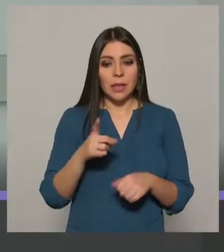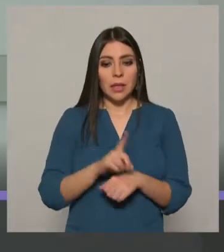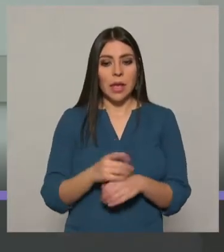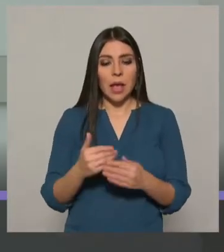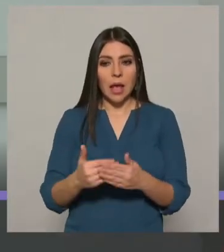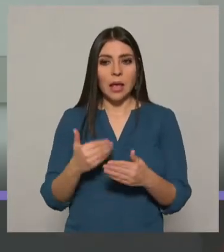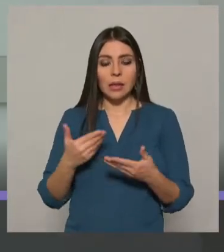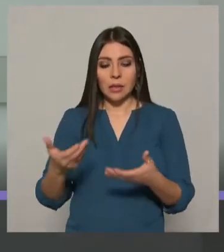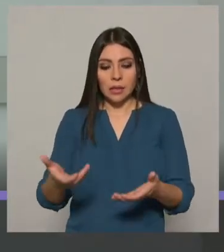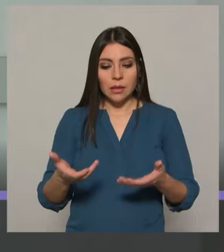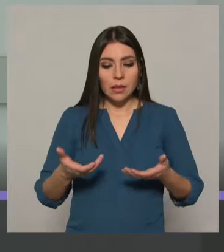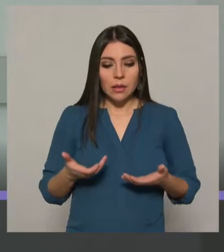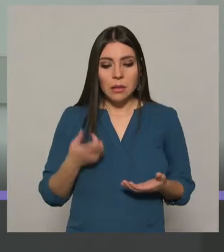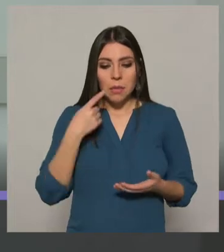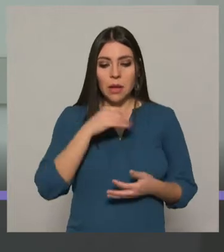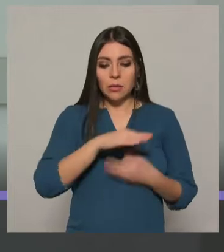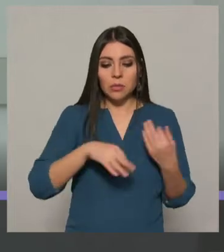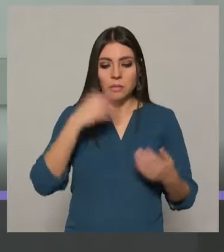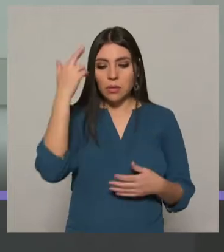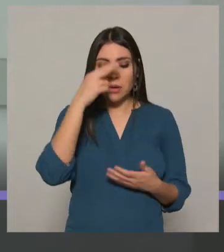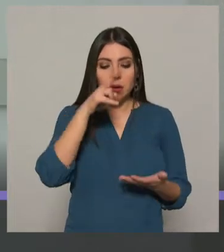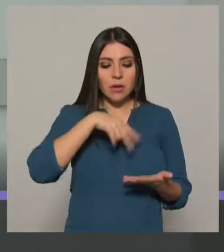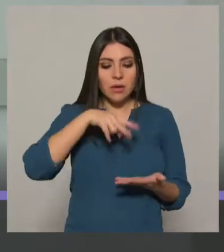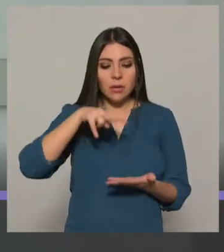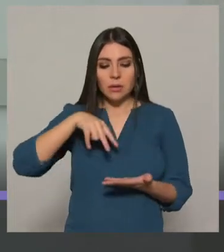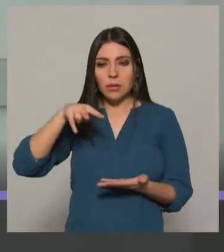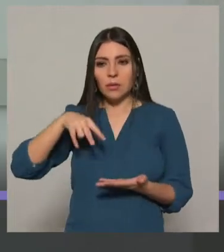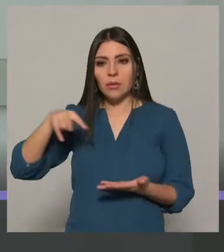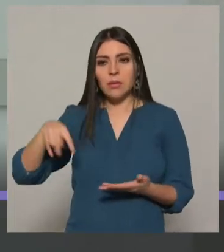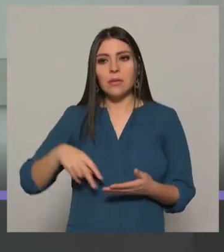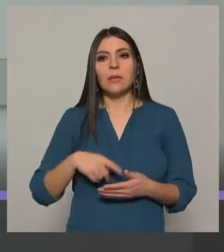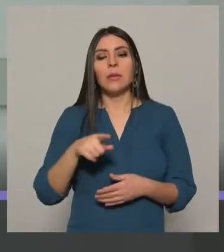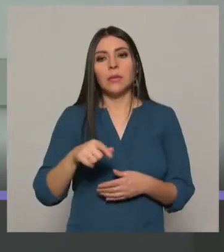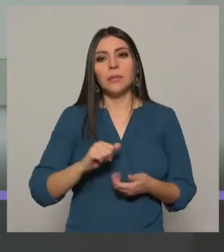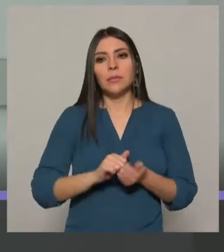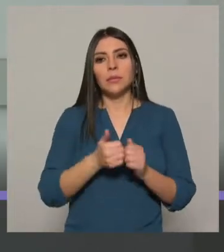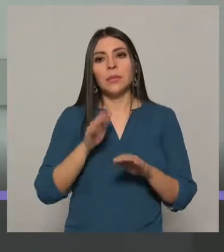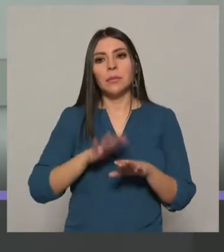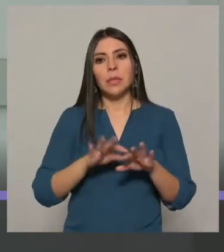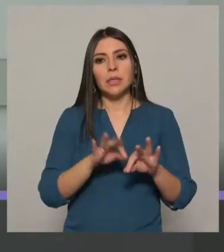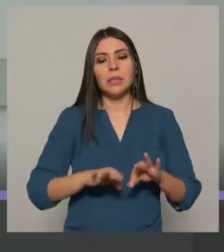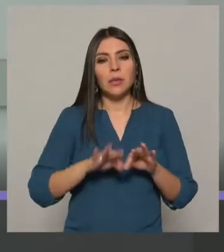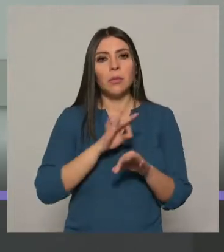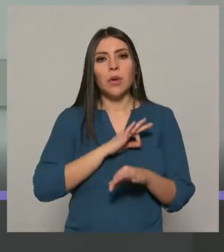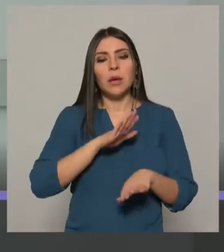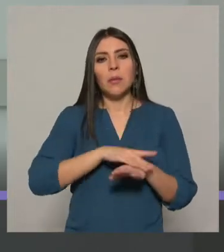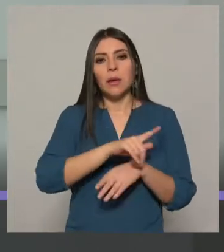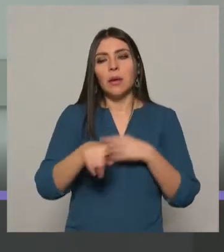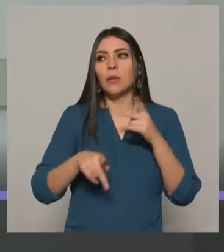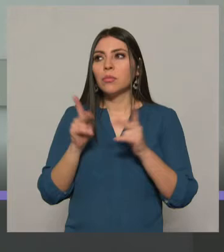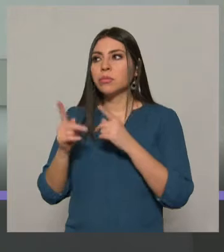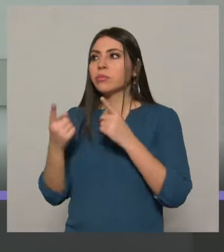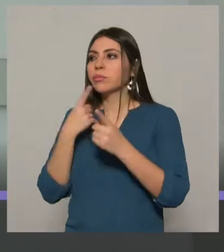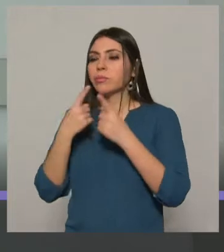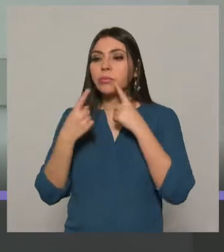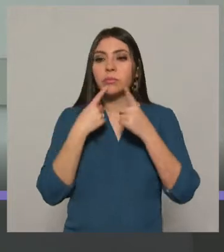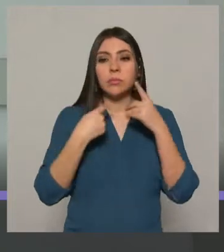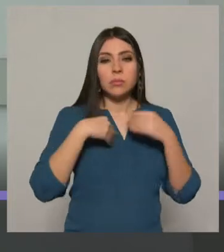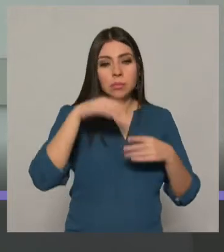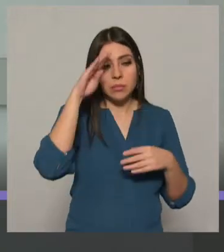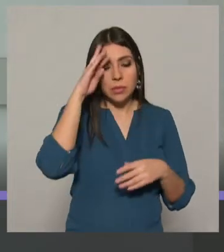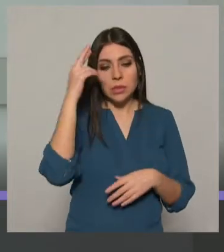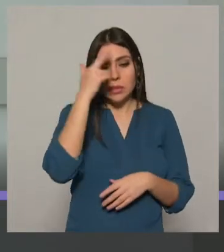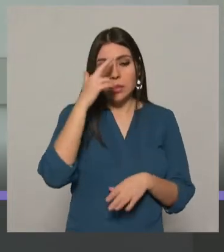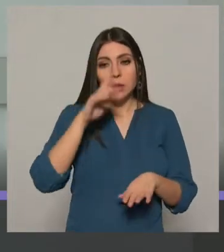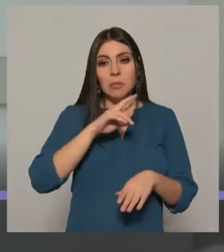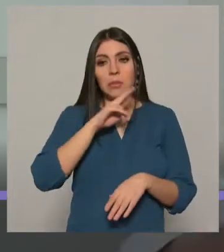esta entrega del paquete económico, lo cual, por supuesto, que fortalece el debate. A mí me parece que analizarlo de mejor manera